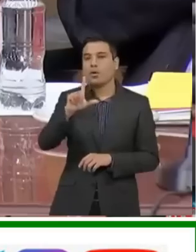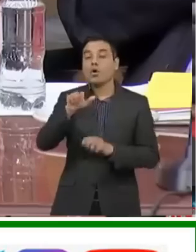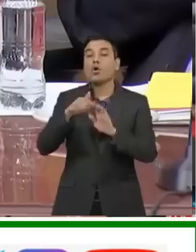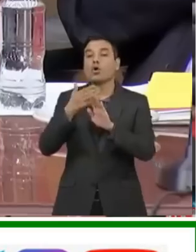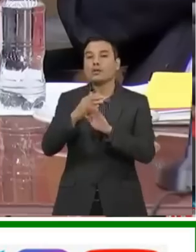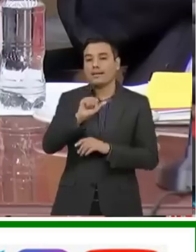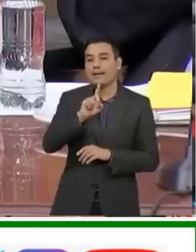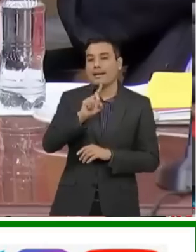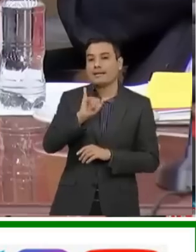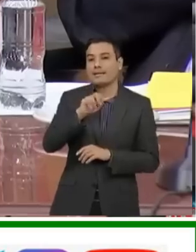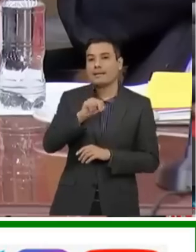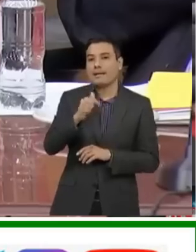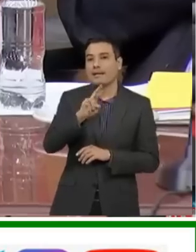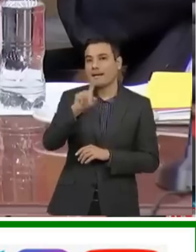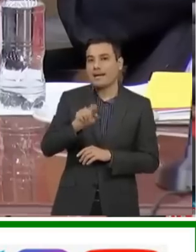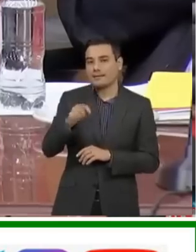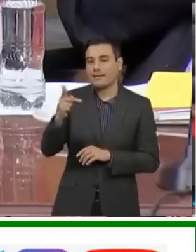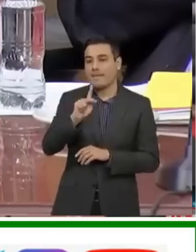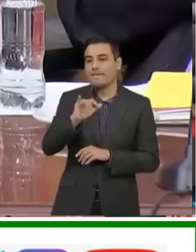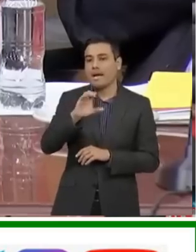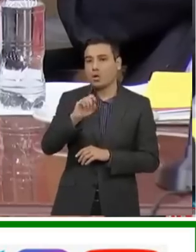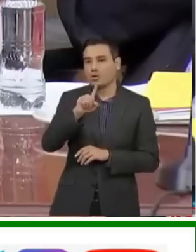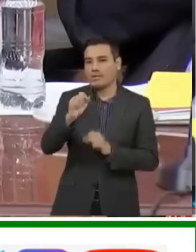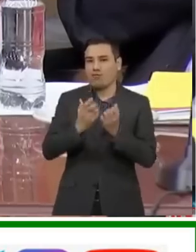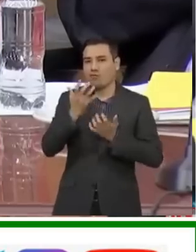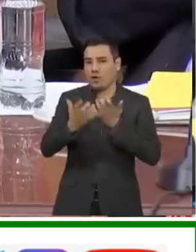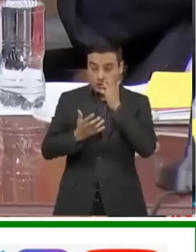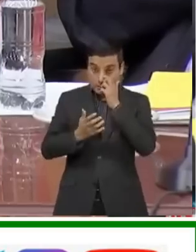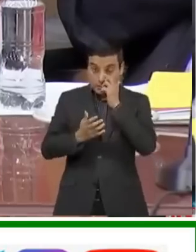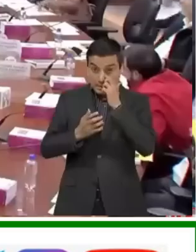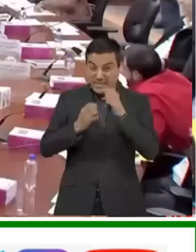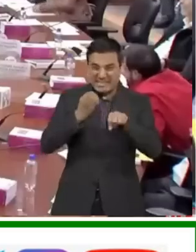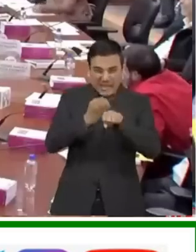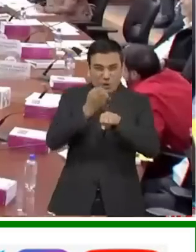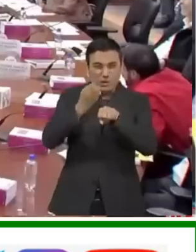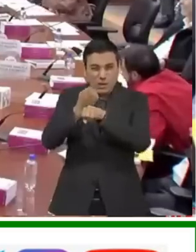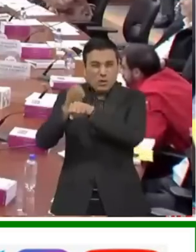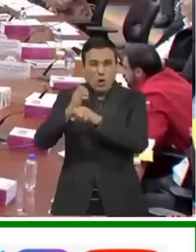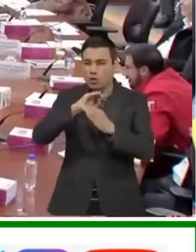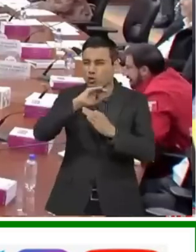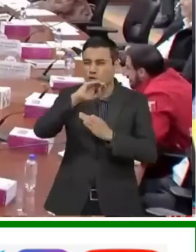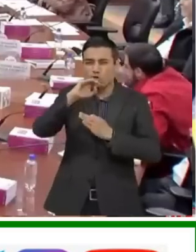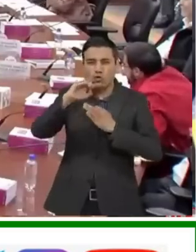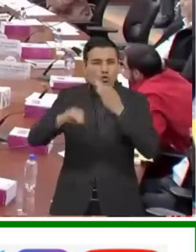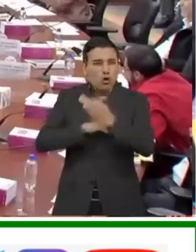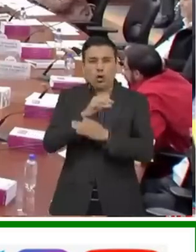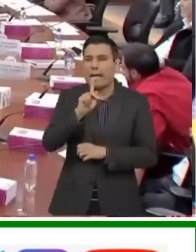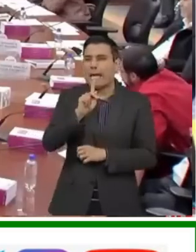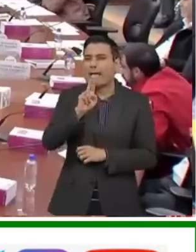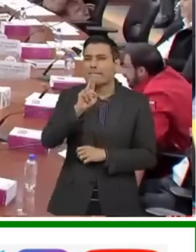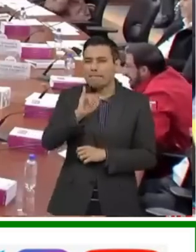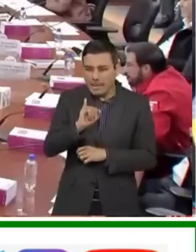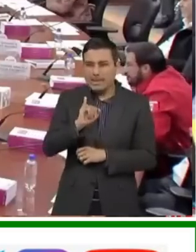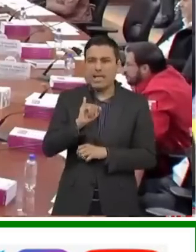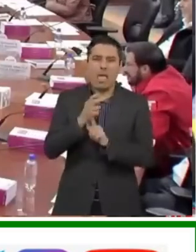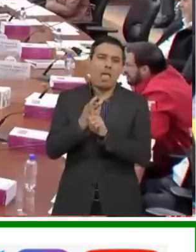haciendo contra Adrián de la Garza y contra Paco Cienfuegos. En todos los estados del país está calumniando al PRI y está